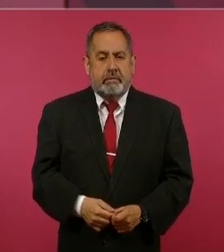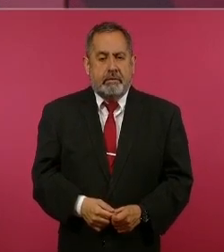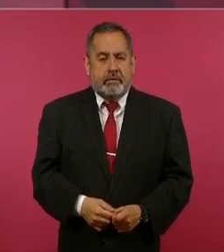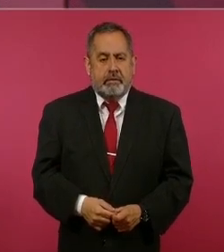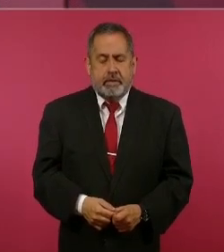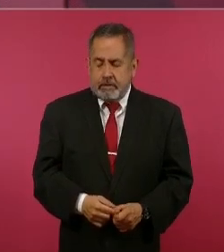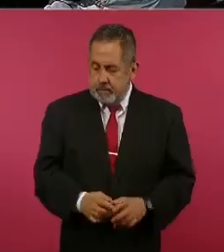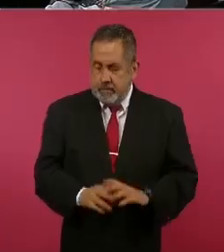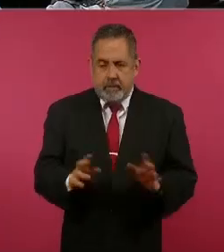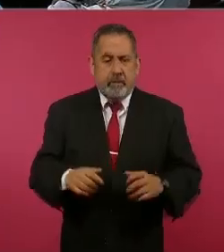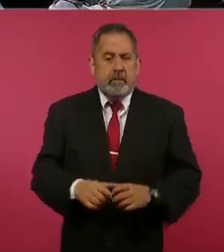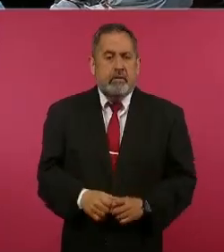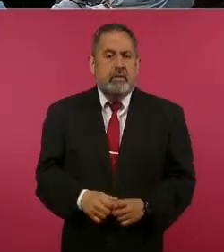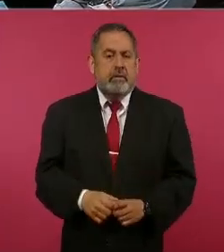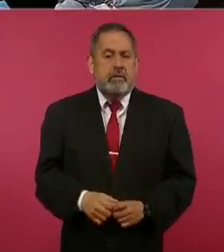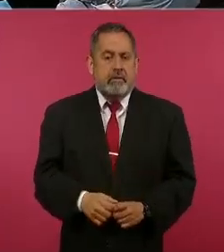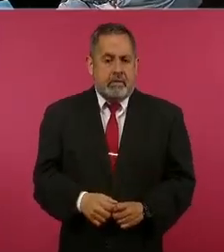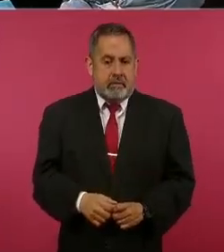Entonces,